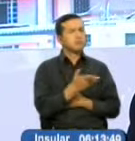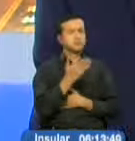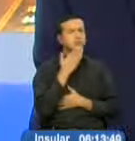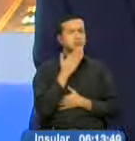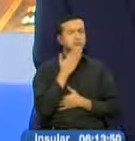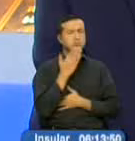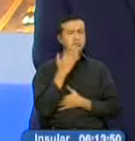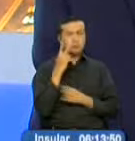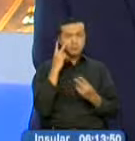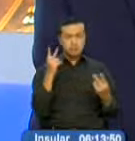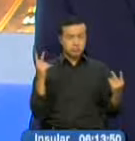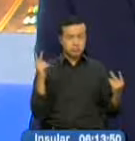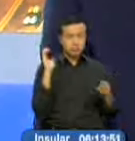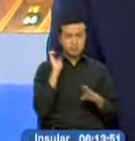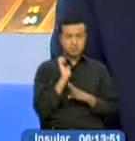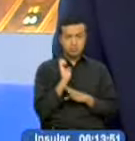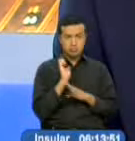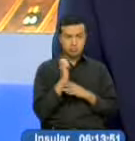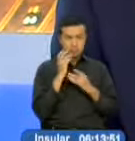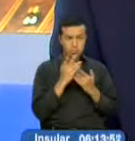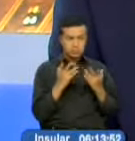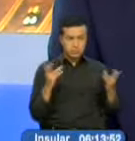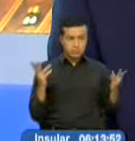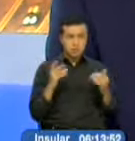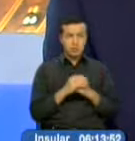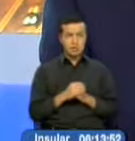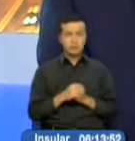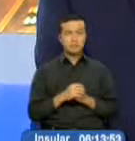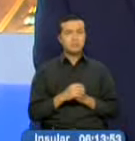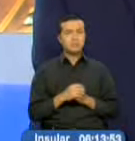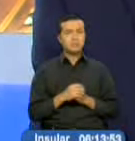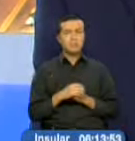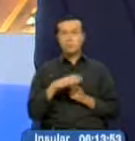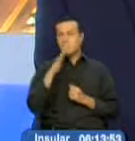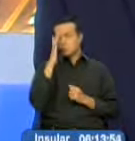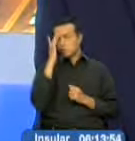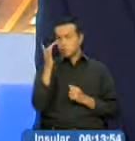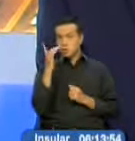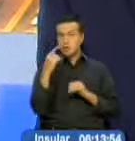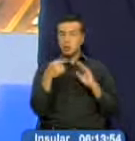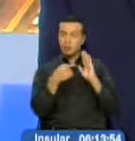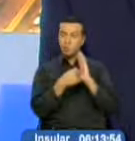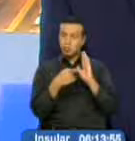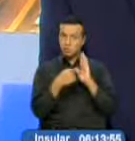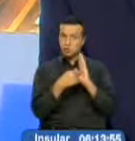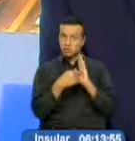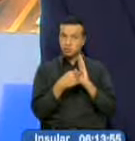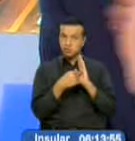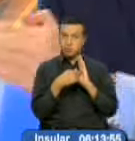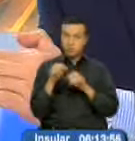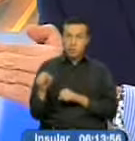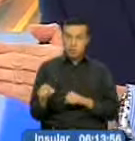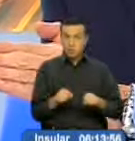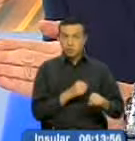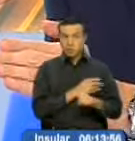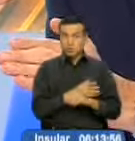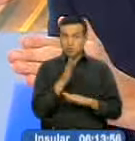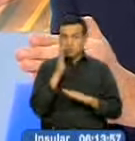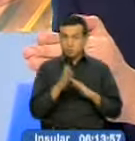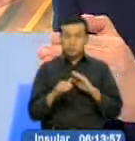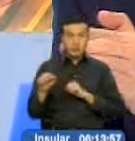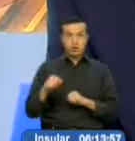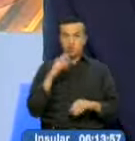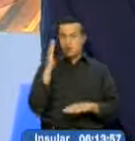en perchas ecuatorianas no se debió también al tema de las salvaguardas, es decir, a mayo que ya están fuera las